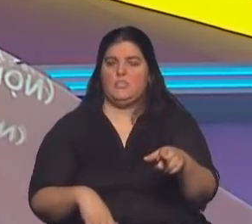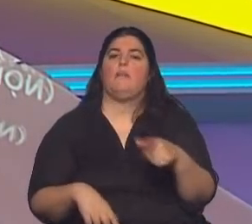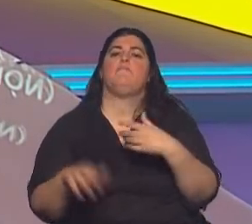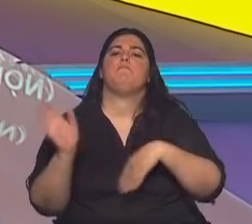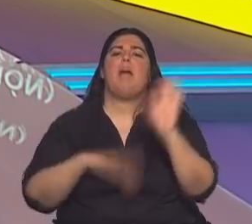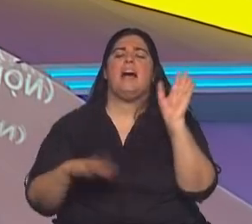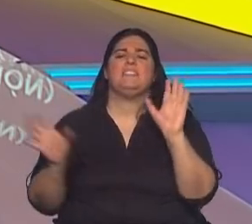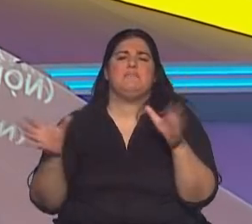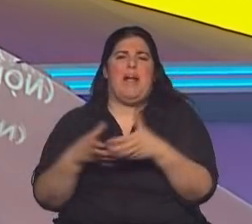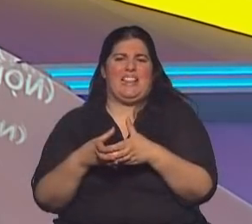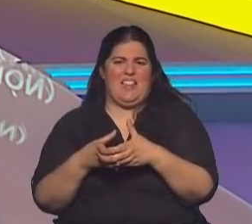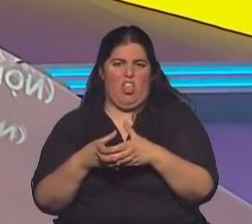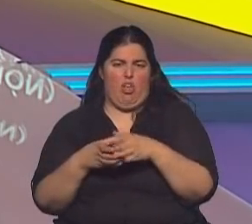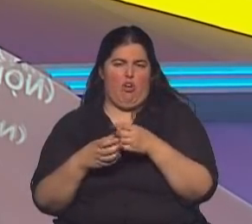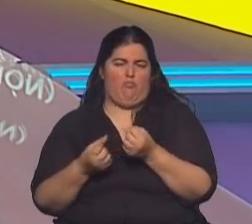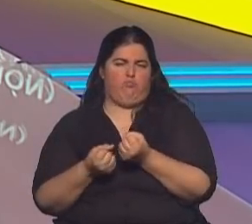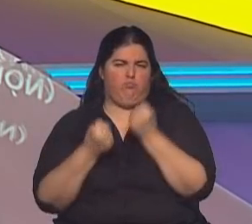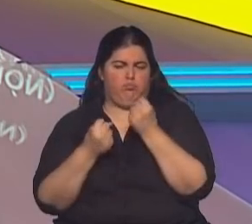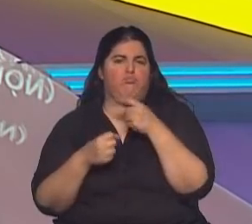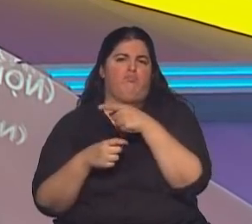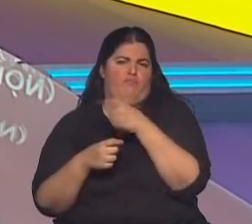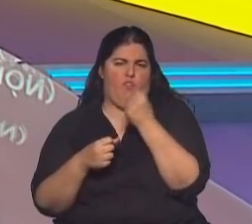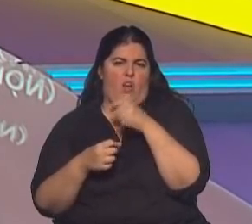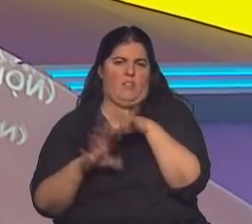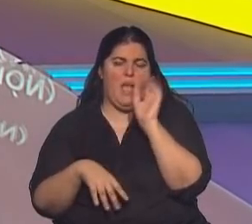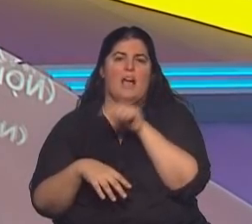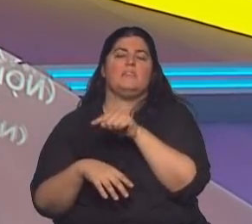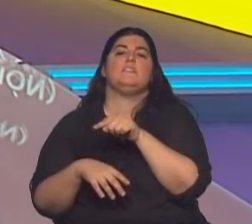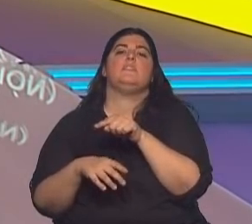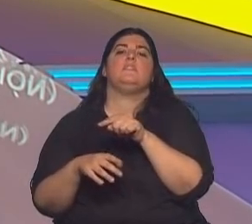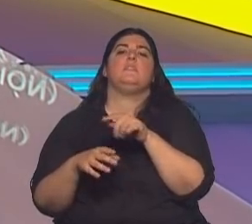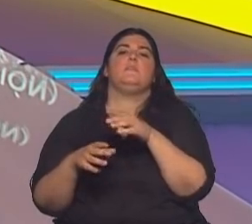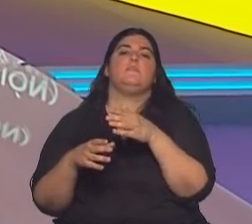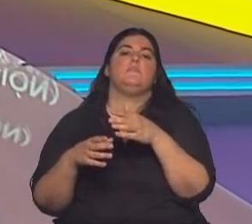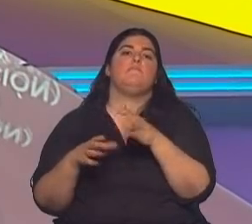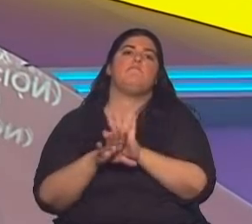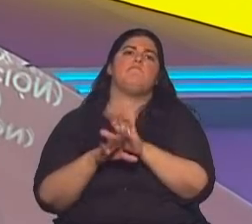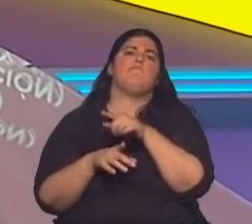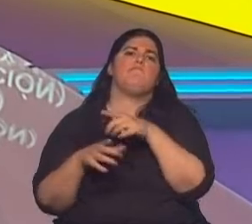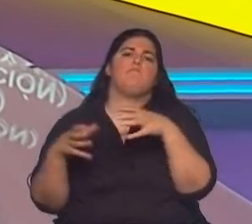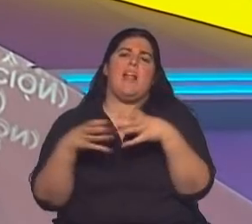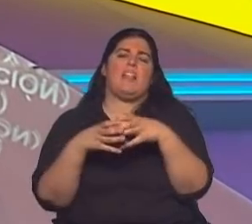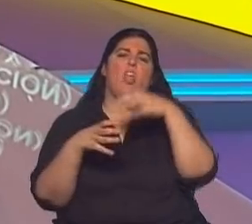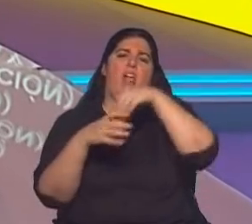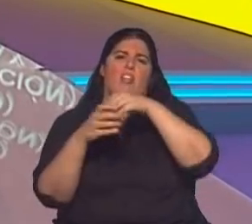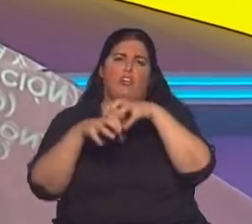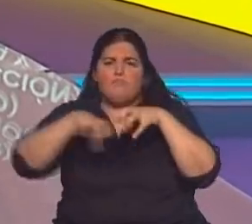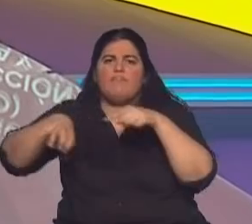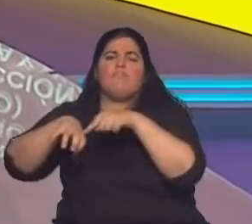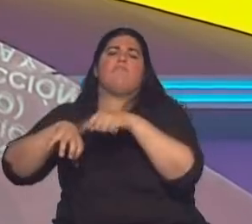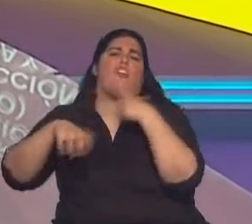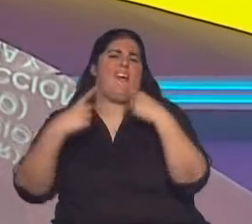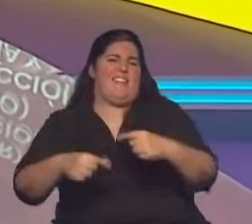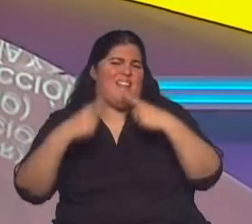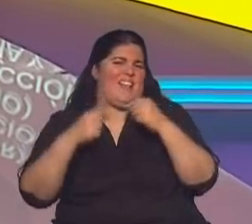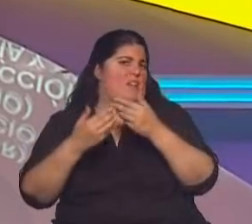Libre. Estamos hablando de ese sector del partido que hace críticas y que ha hecho críticas directamente de